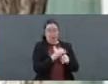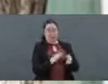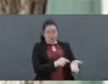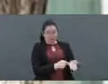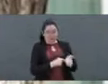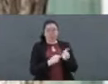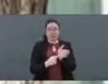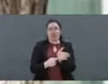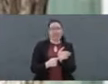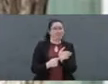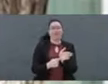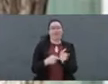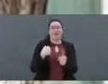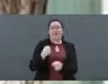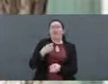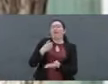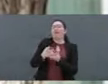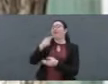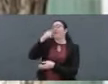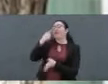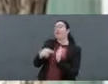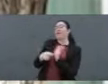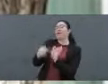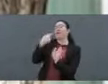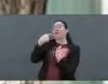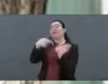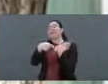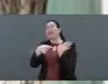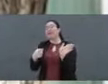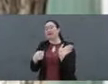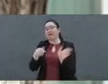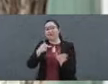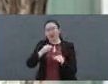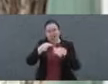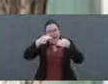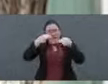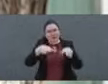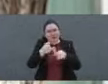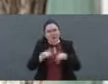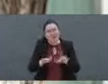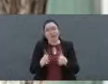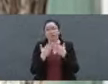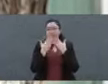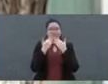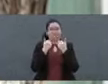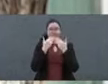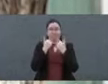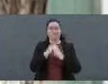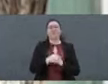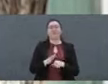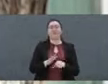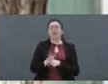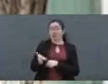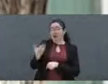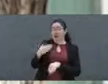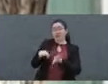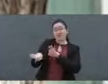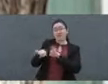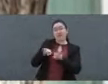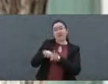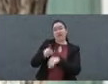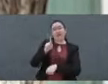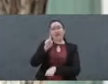la mayor inversión, pero no tengo los datos, que se había hecho en materia de obra hidráulica en